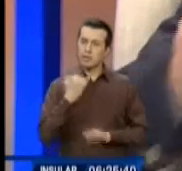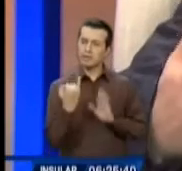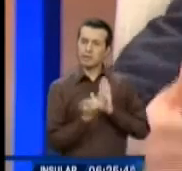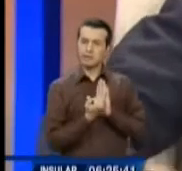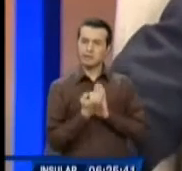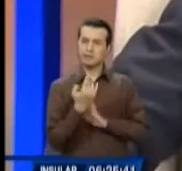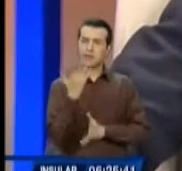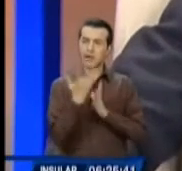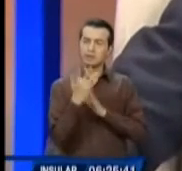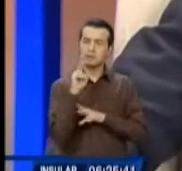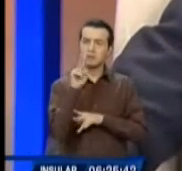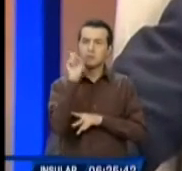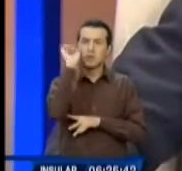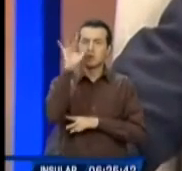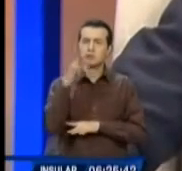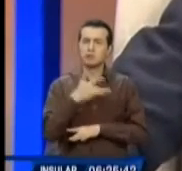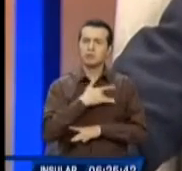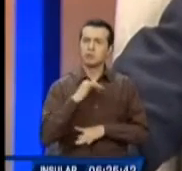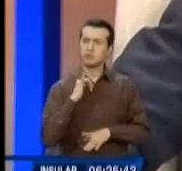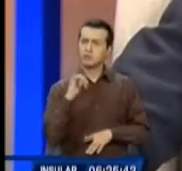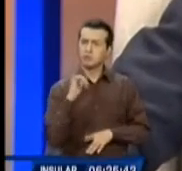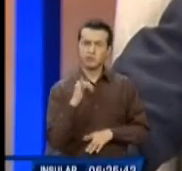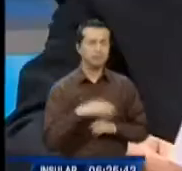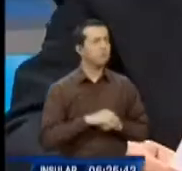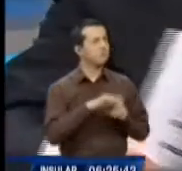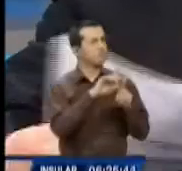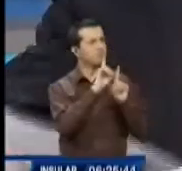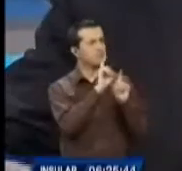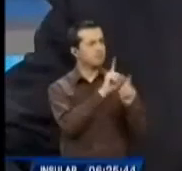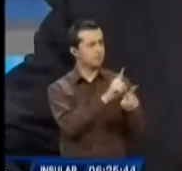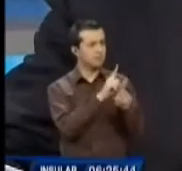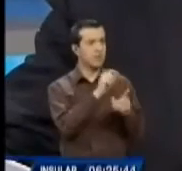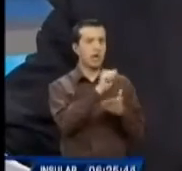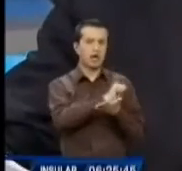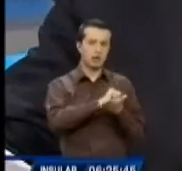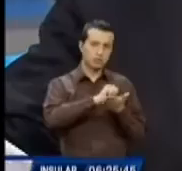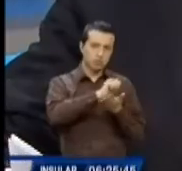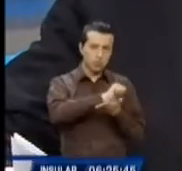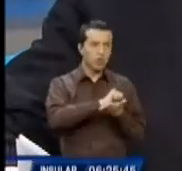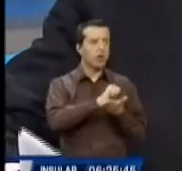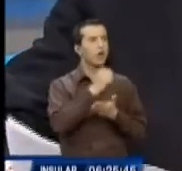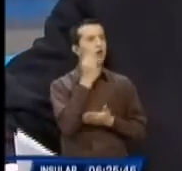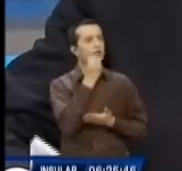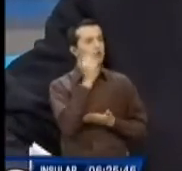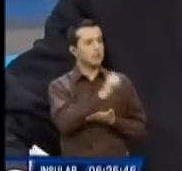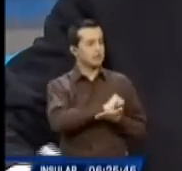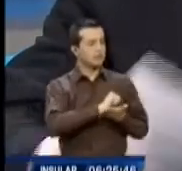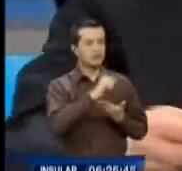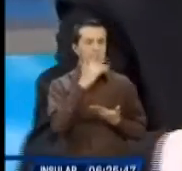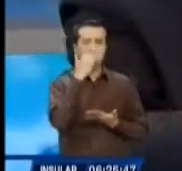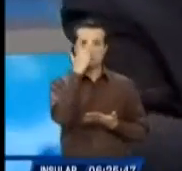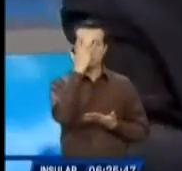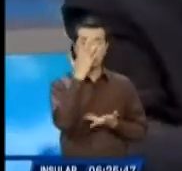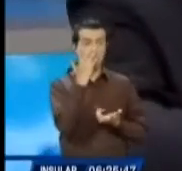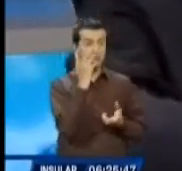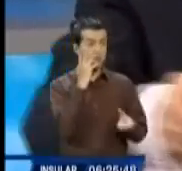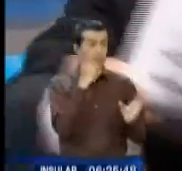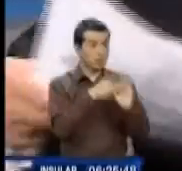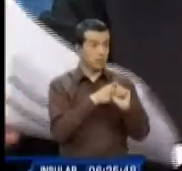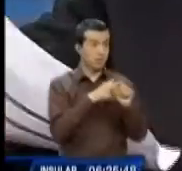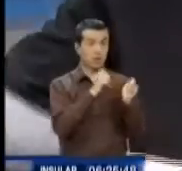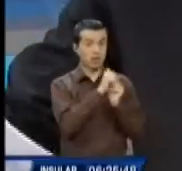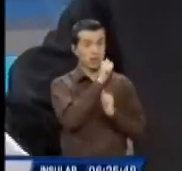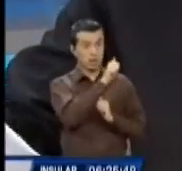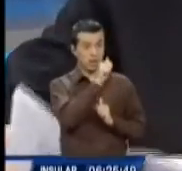sentir reflejados en esta película. Ahora, te pregunto, bueno, el Azuay con jóvenes azuayos, la idea es involucrar a los jóvenes de